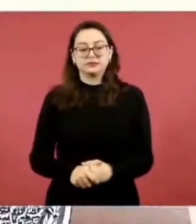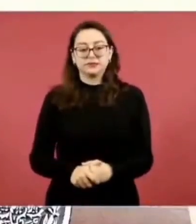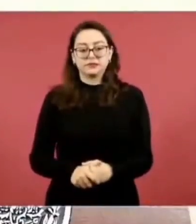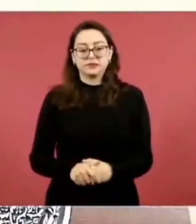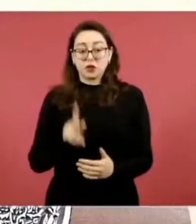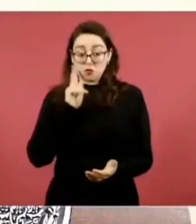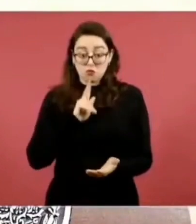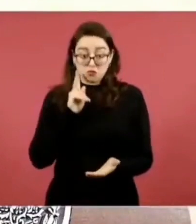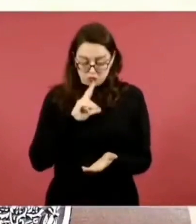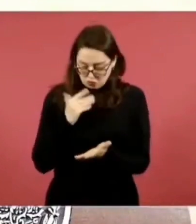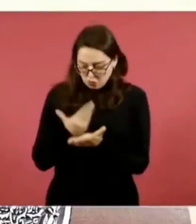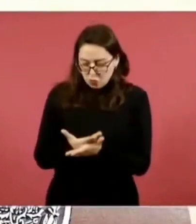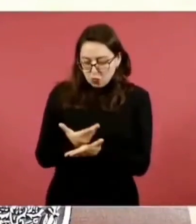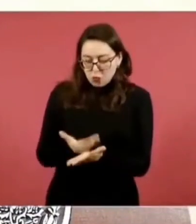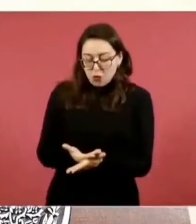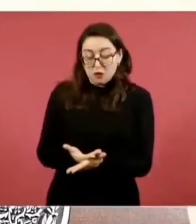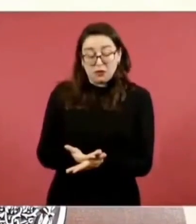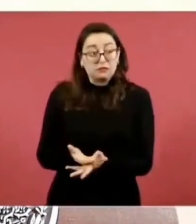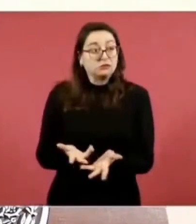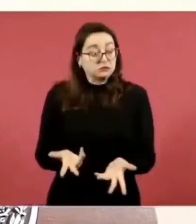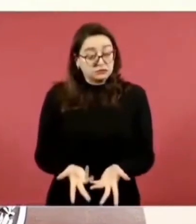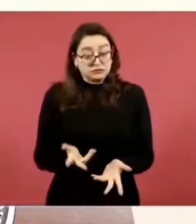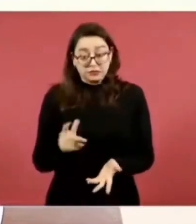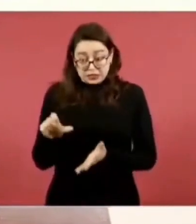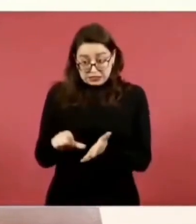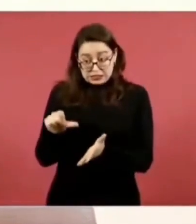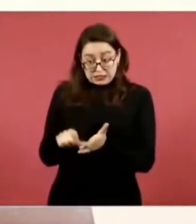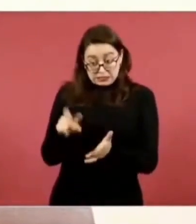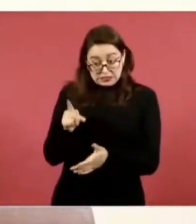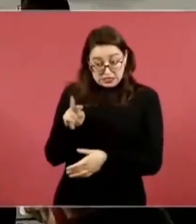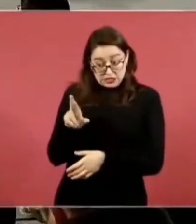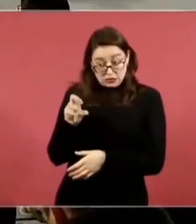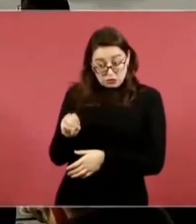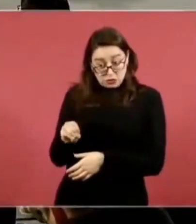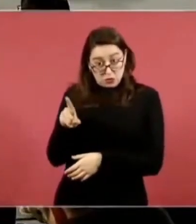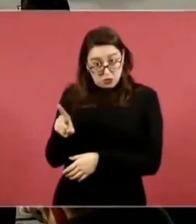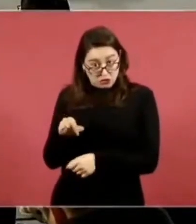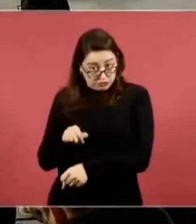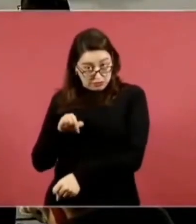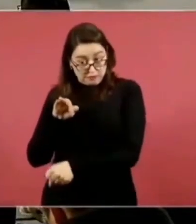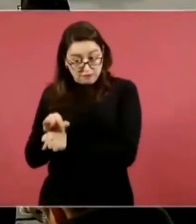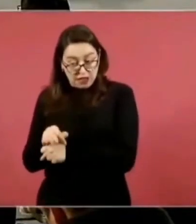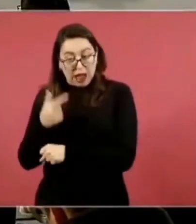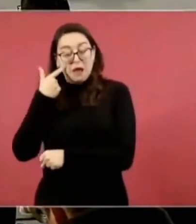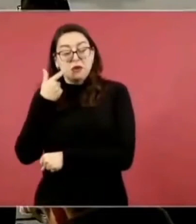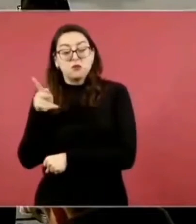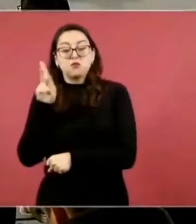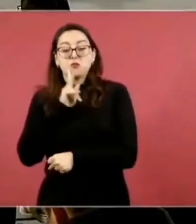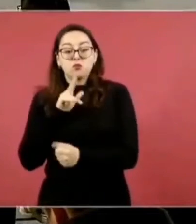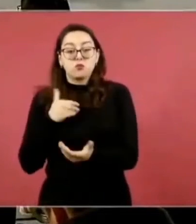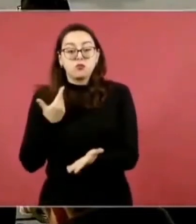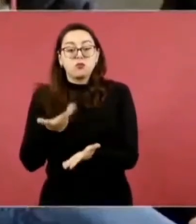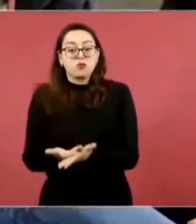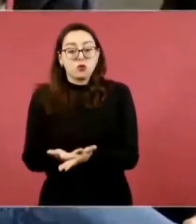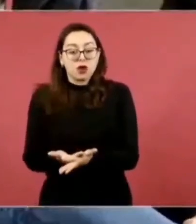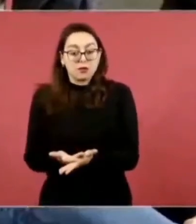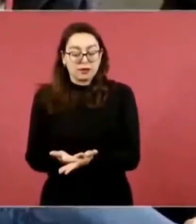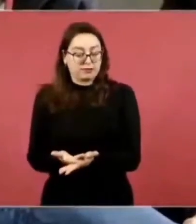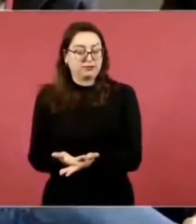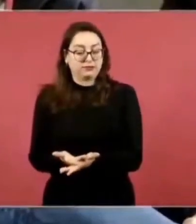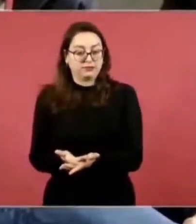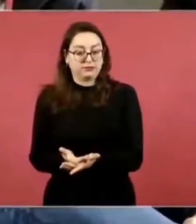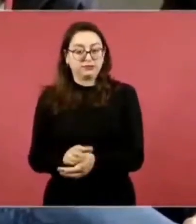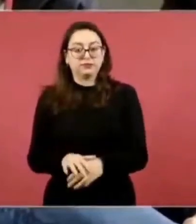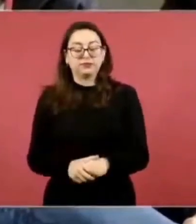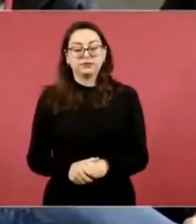¿no? Y si no es así, pues bueno, que alguna autoridad presente que sí lo defendió. De